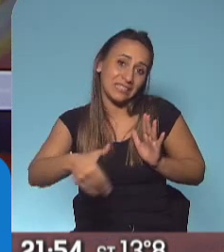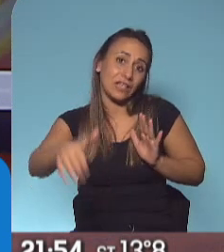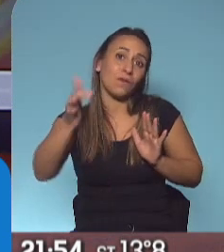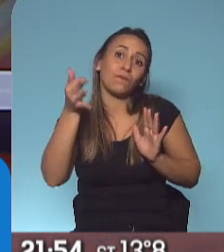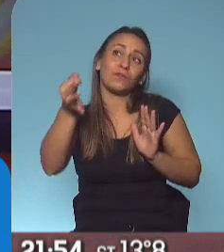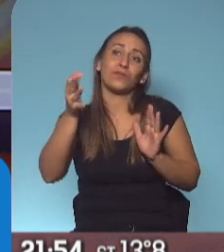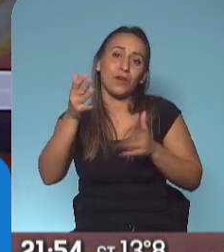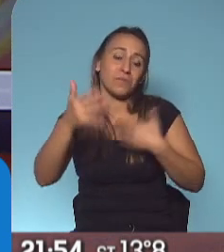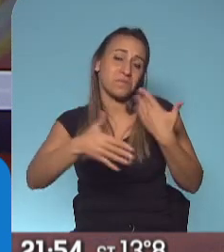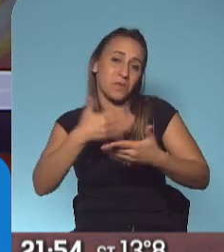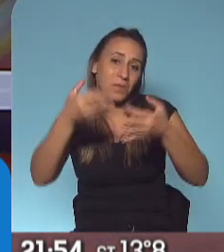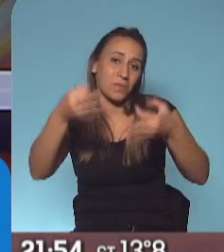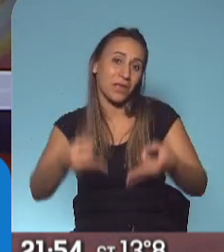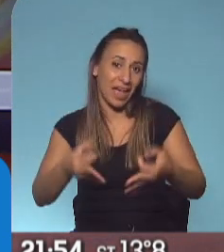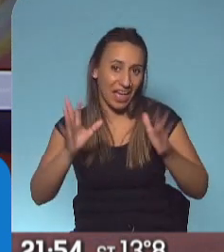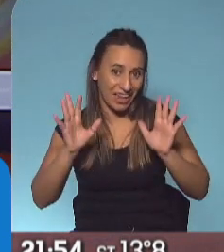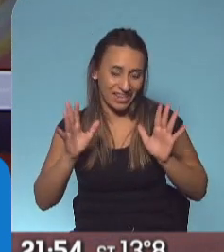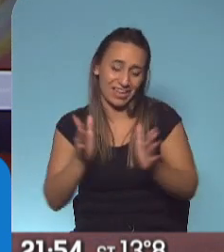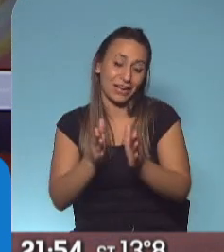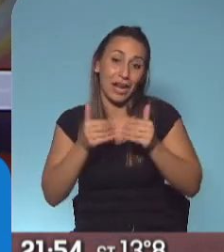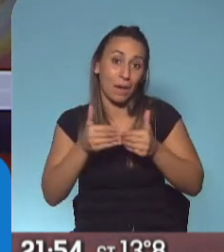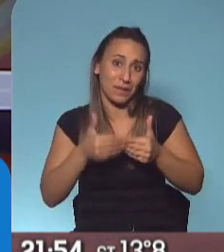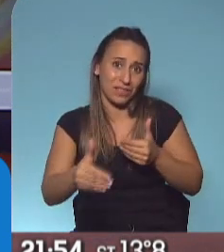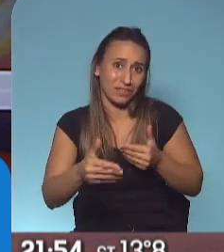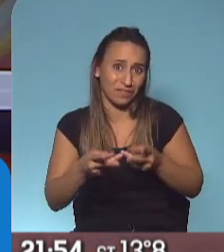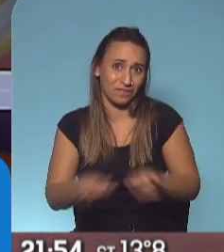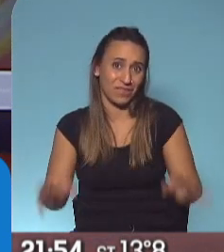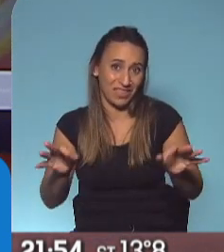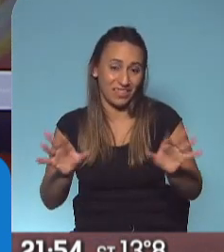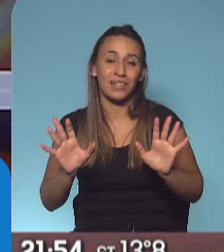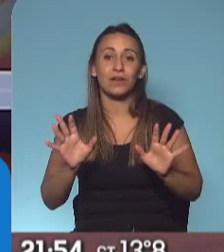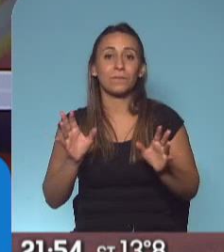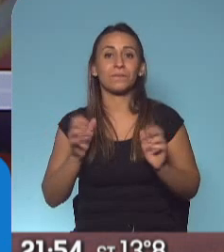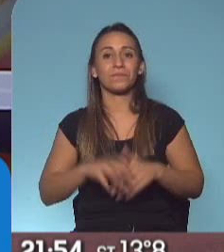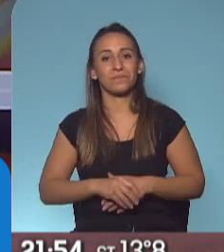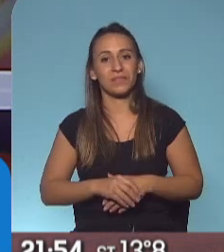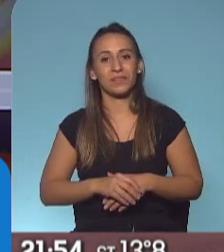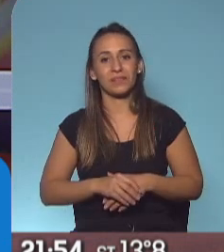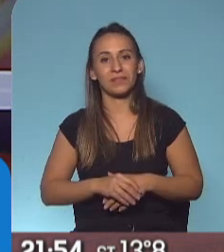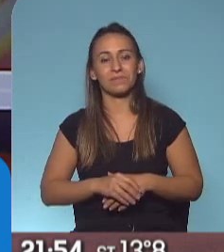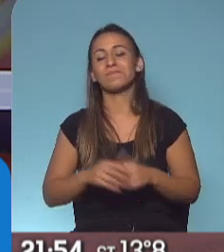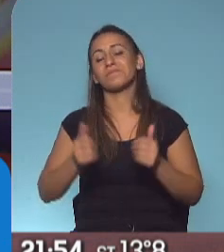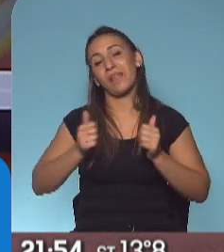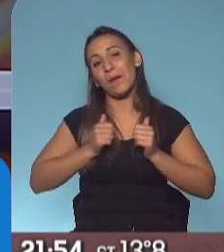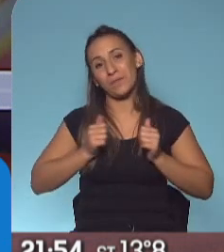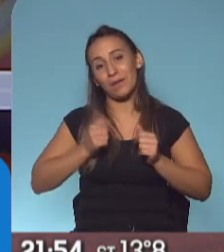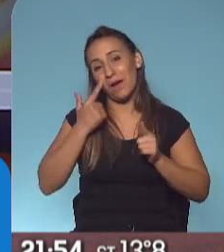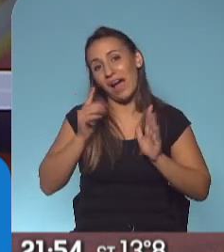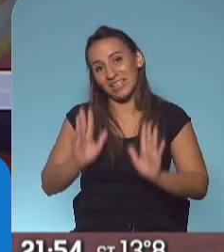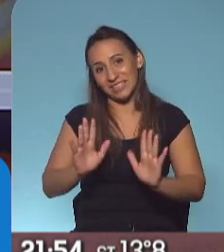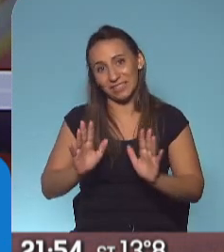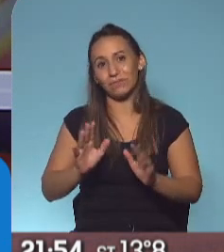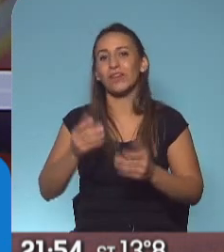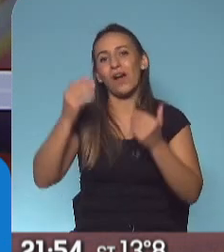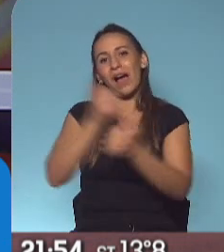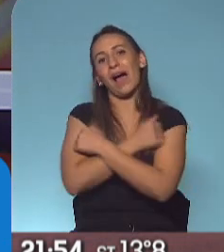futura más o menos inmediata, porque esto sí que es un problema mundial. Esperemos que así sea. Horacio, les